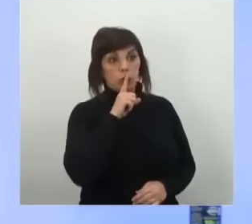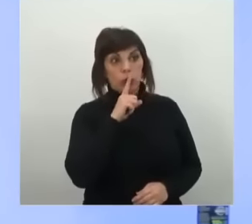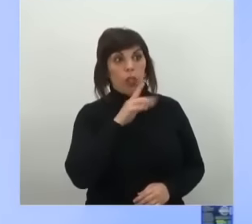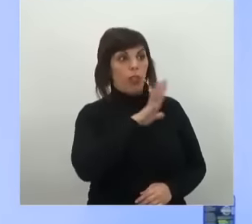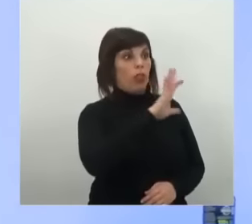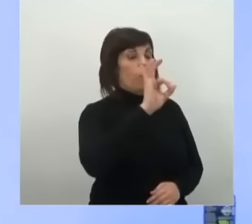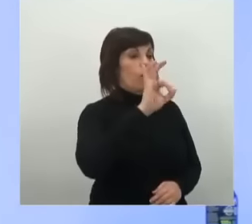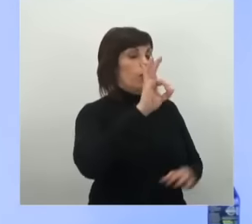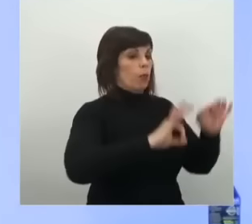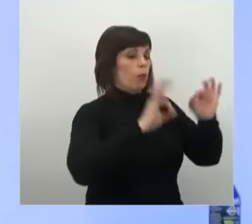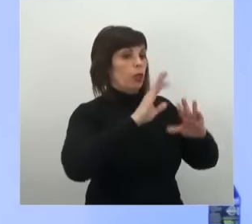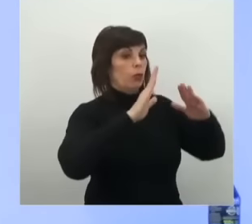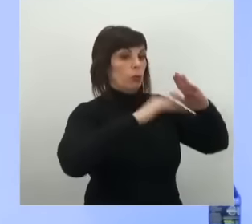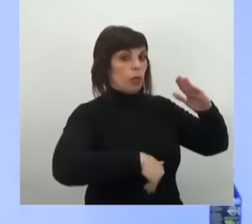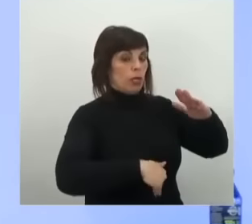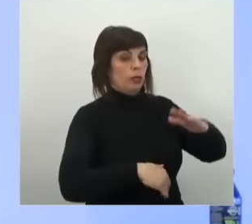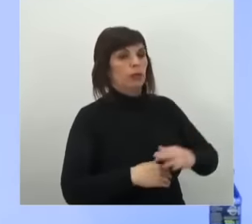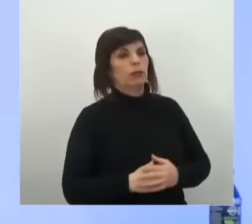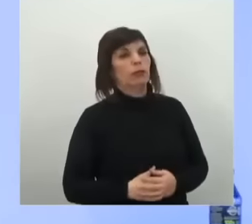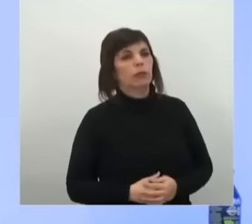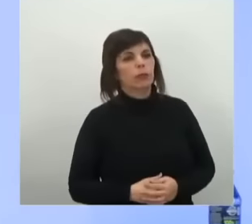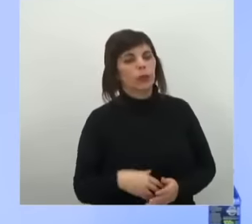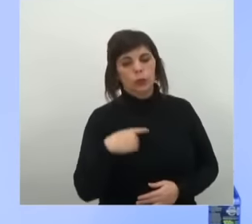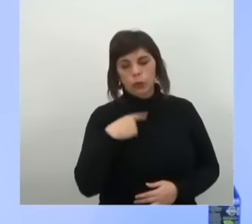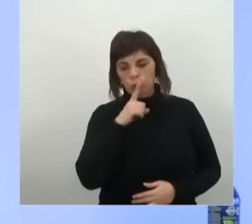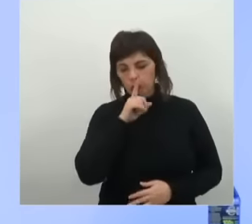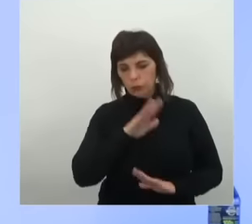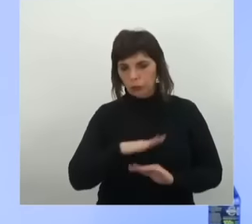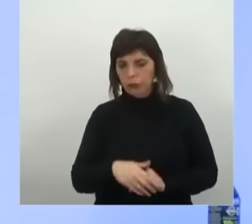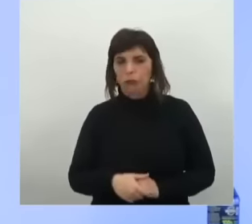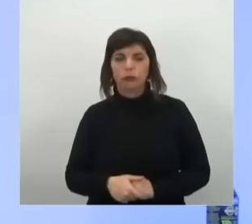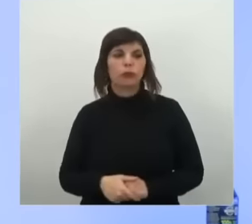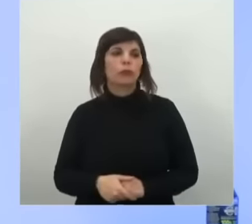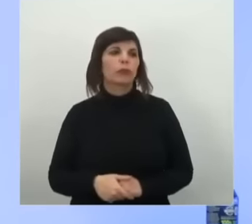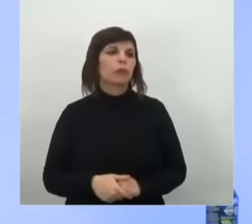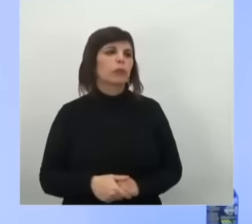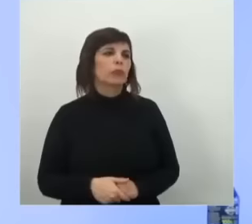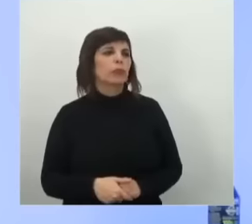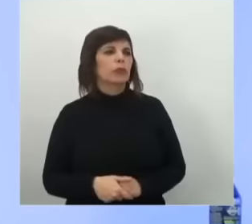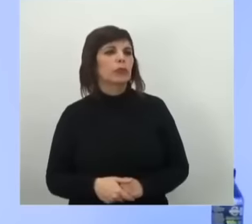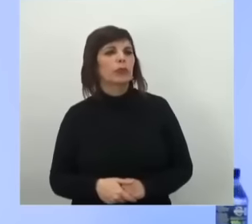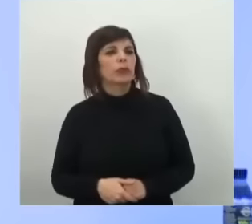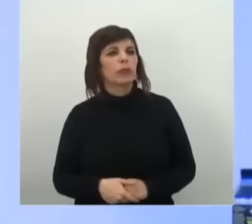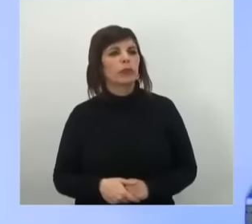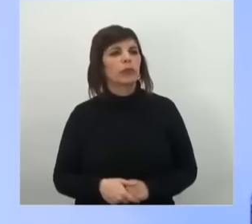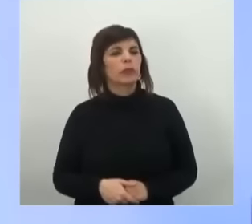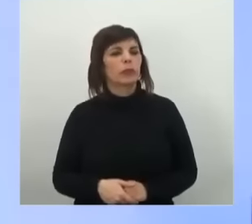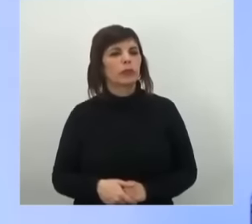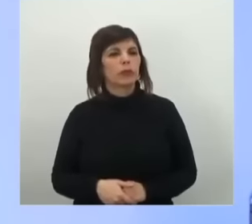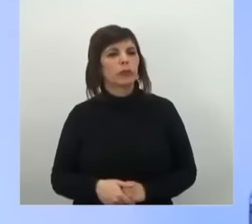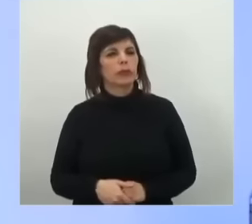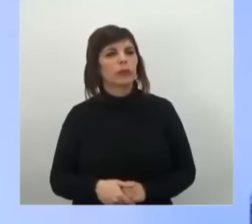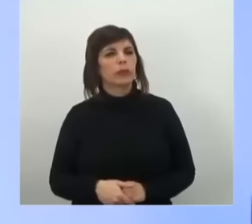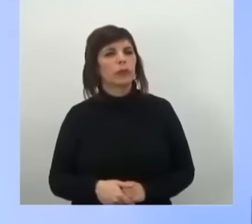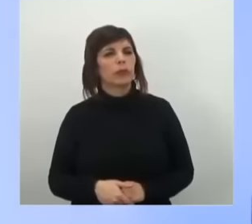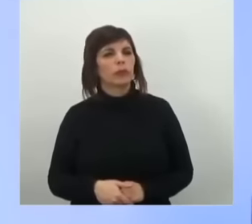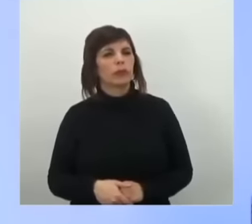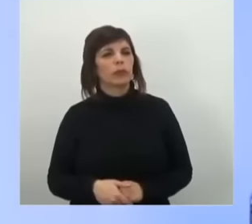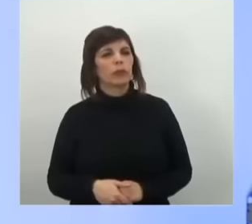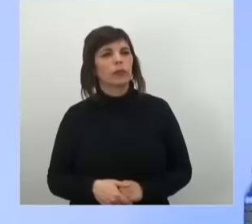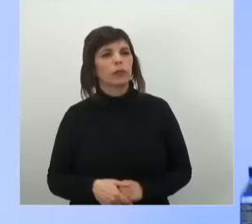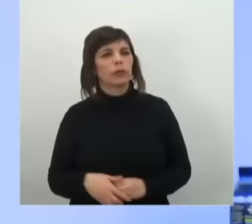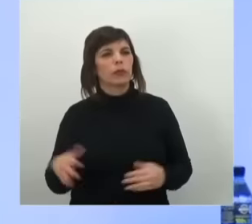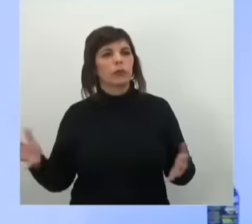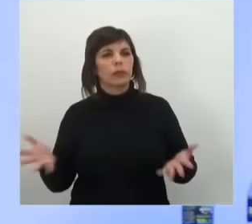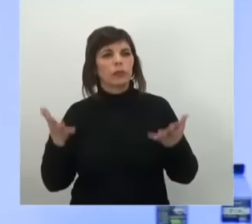descuento ya no la hablo y bueno la cuestión es que ese me dio el 50% de descuento y eso me